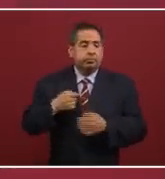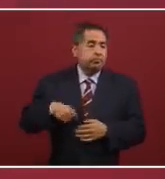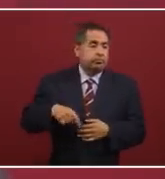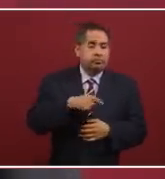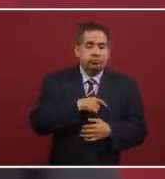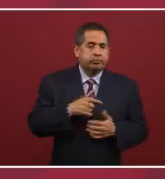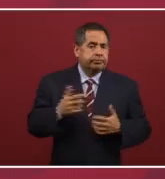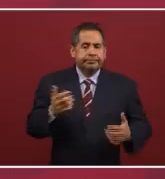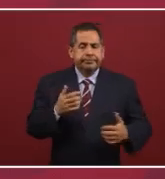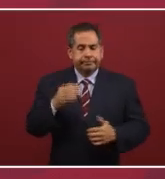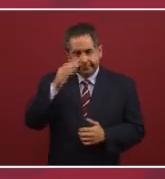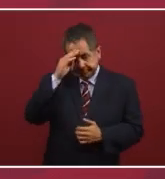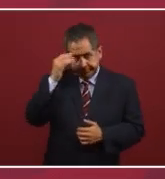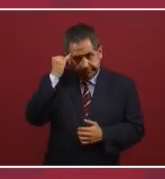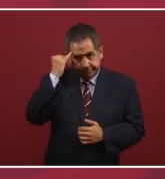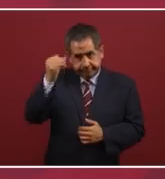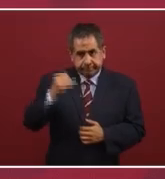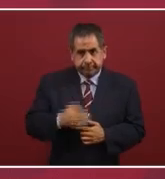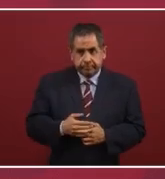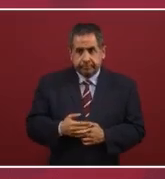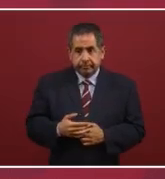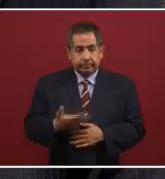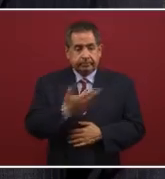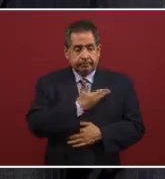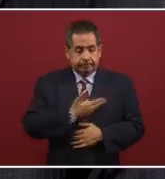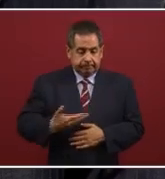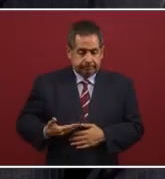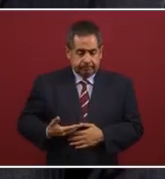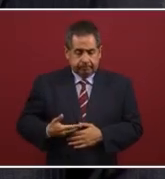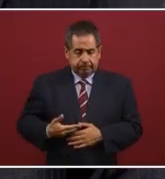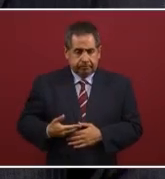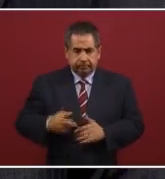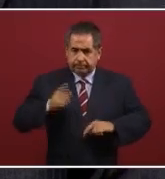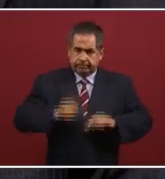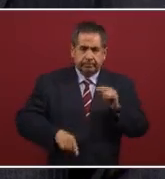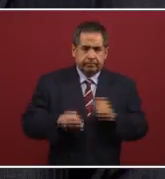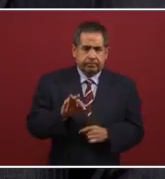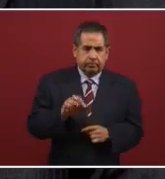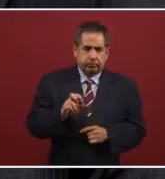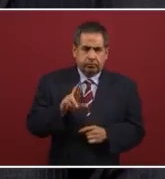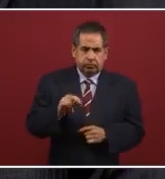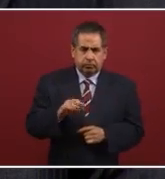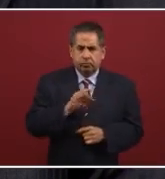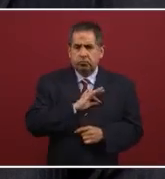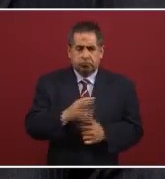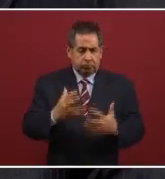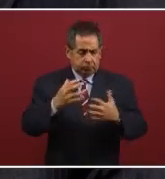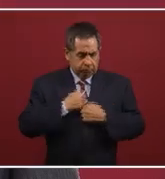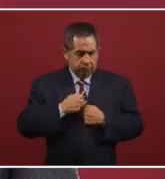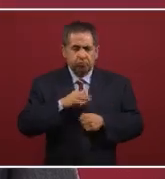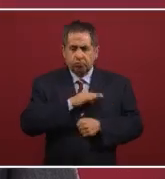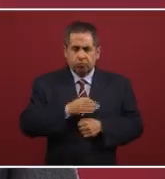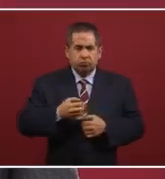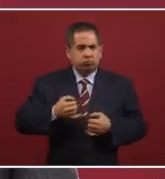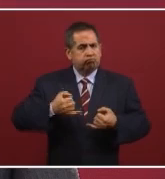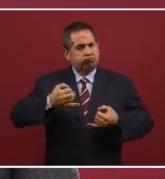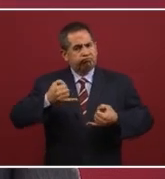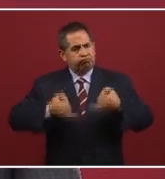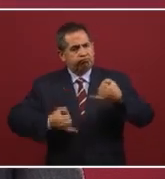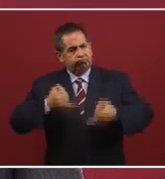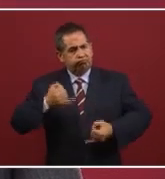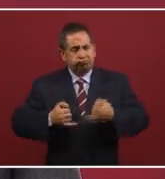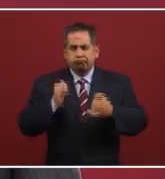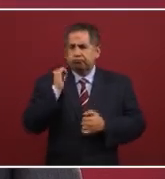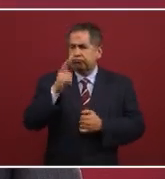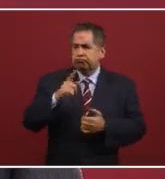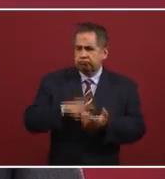planteando que el presidente no tenga fuero y que pueda ser juzgado por